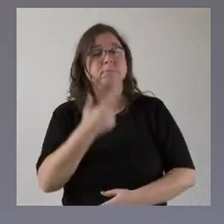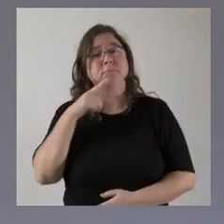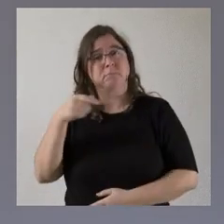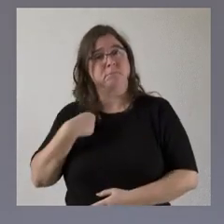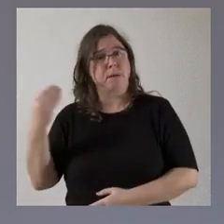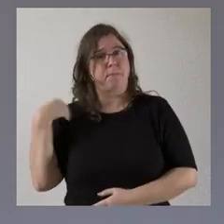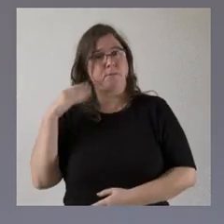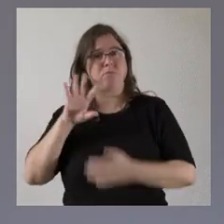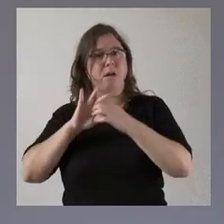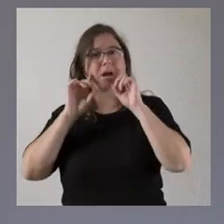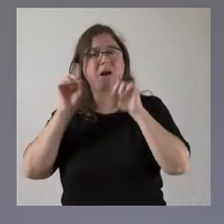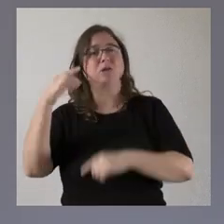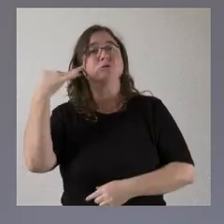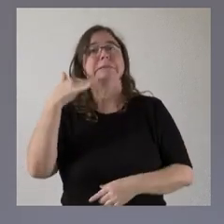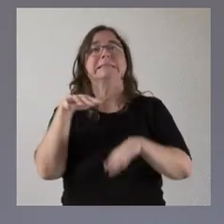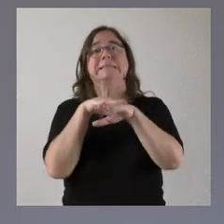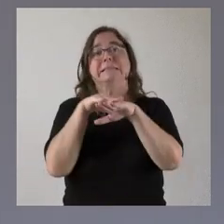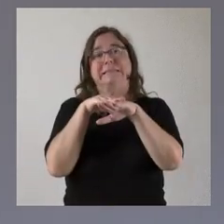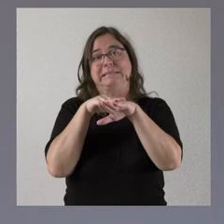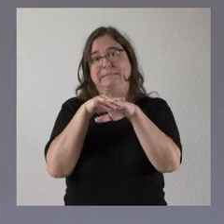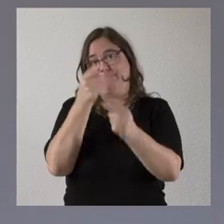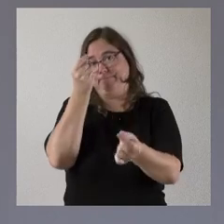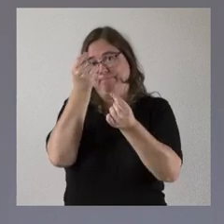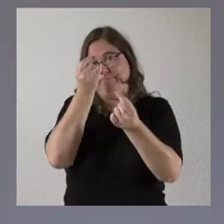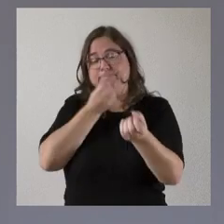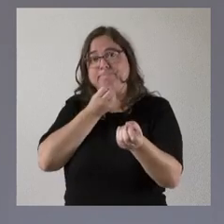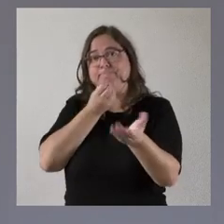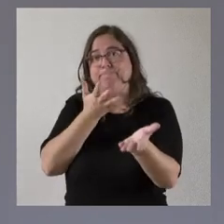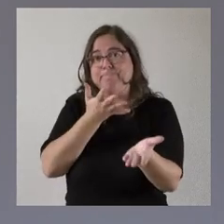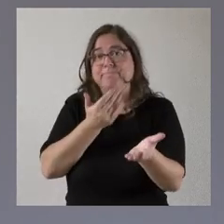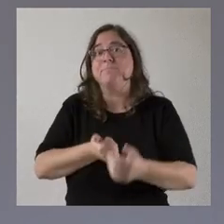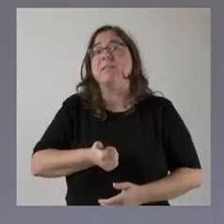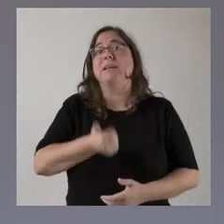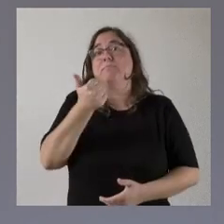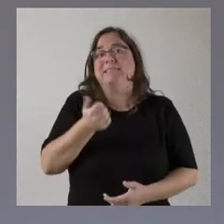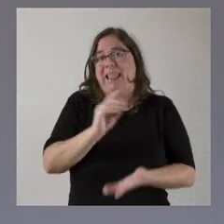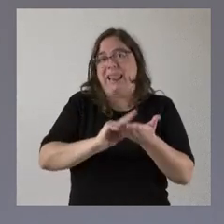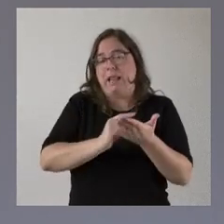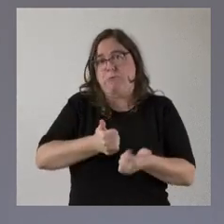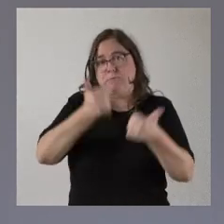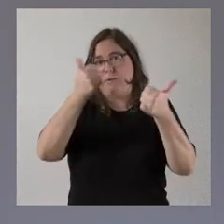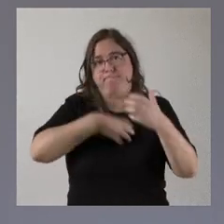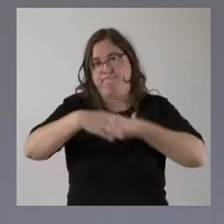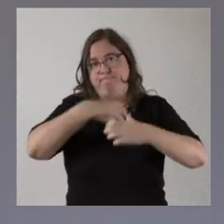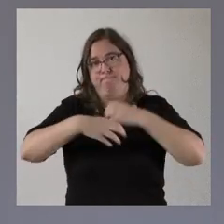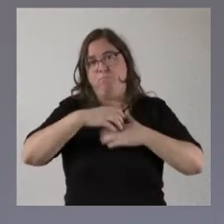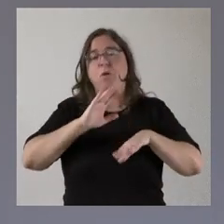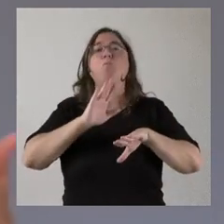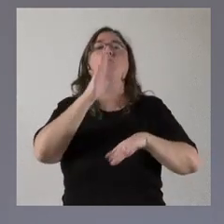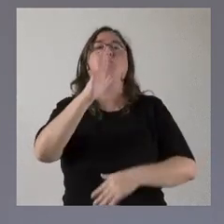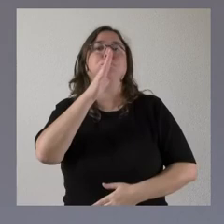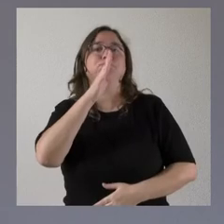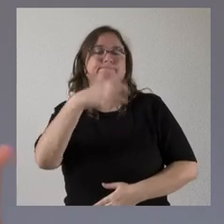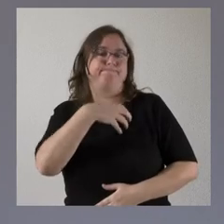este sobre este caso me va a permitir que no le dé o que no pueda darle en este momento más datos sobre las causas